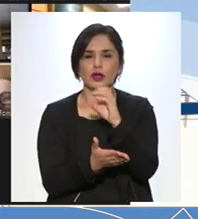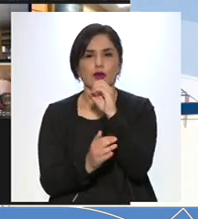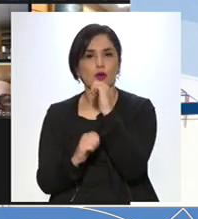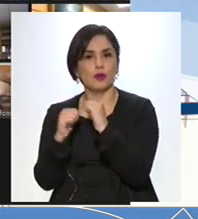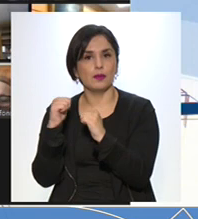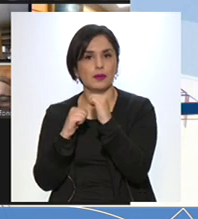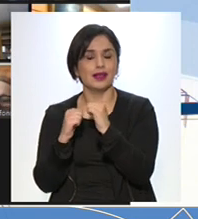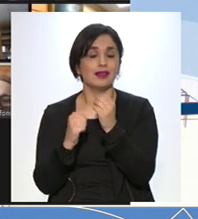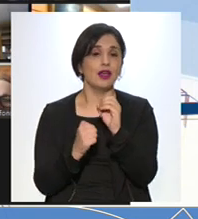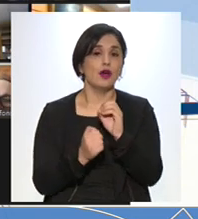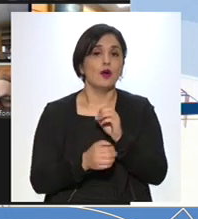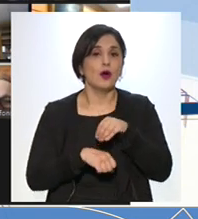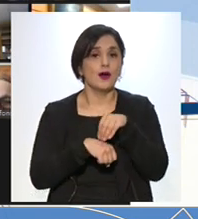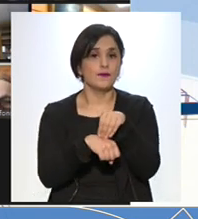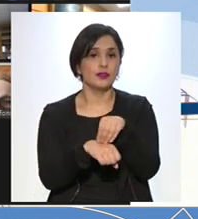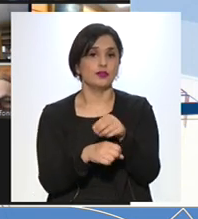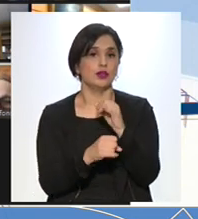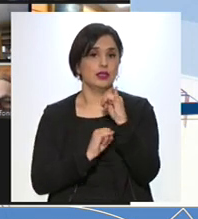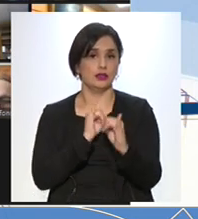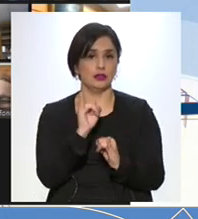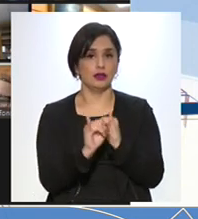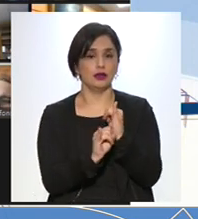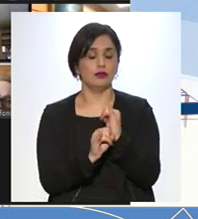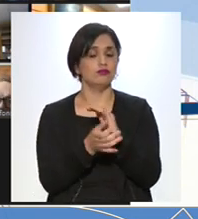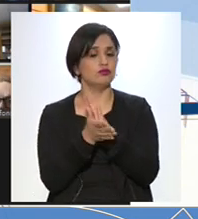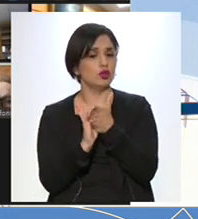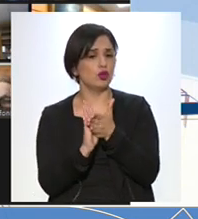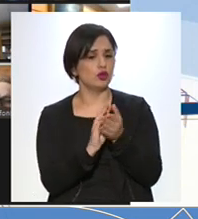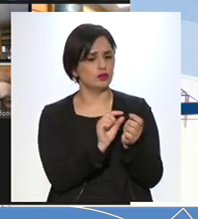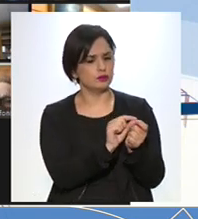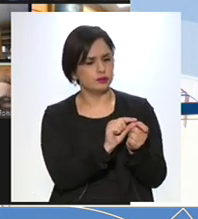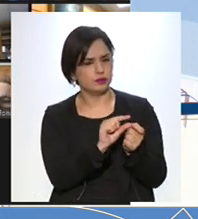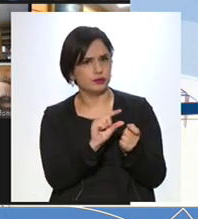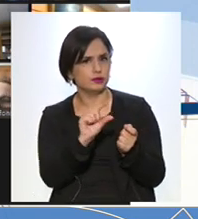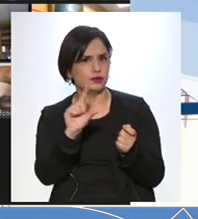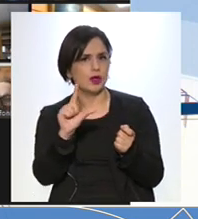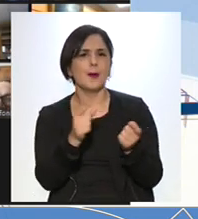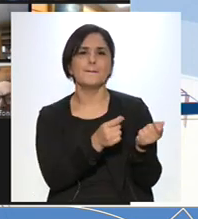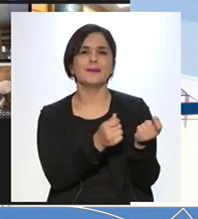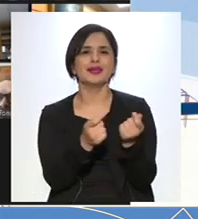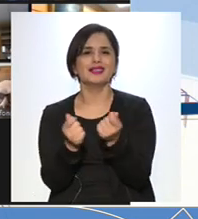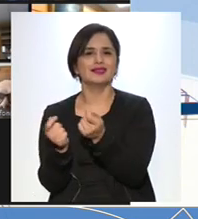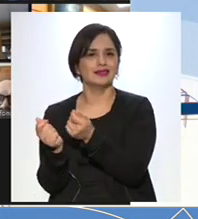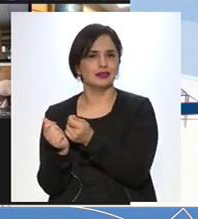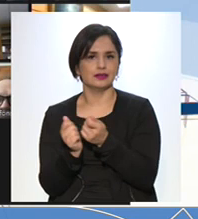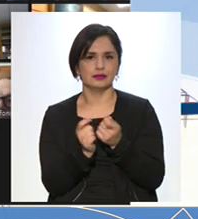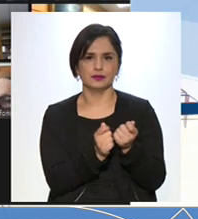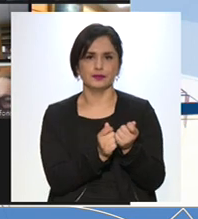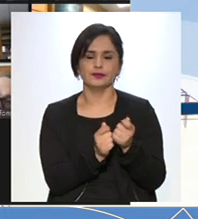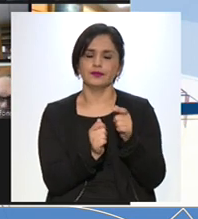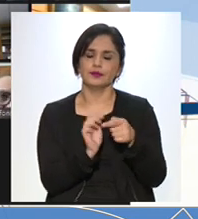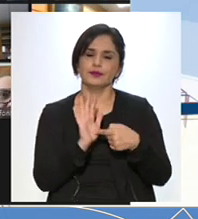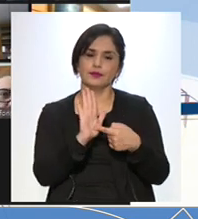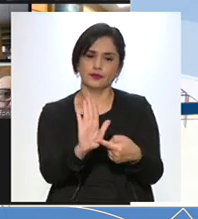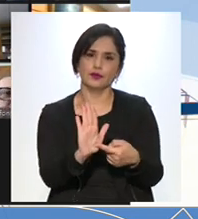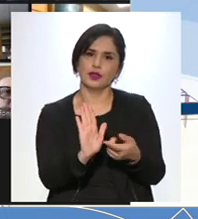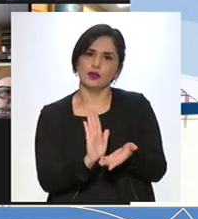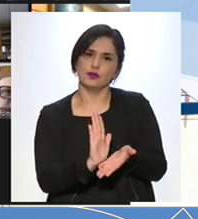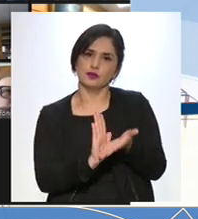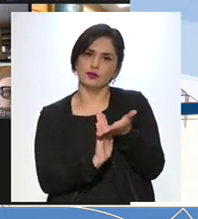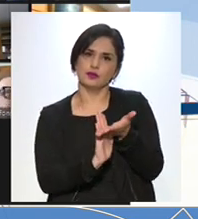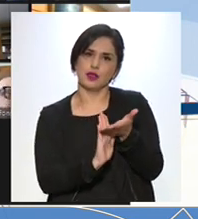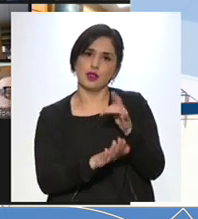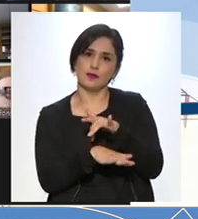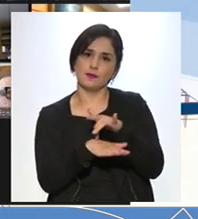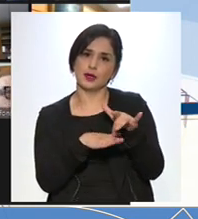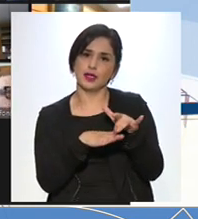todos los cuales han tenido una evolución bastante similar. Eso lo que indica es que el incremento de las